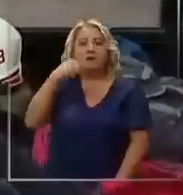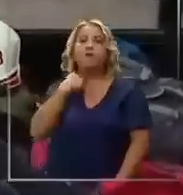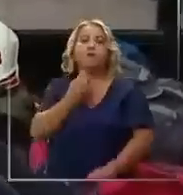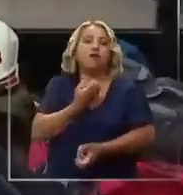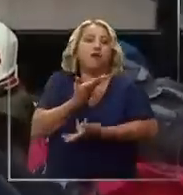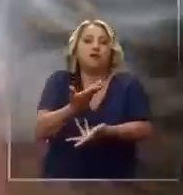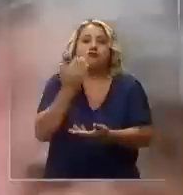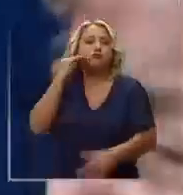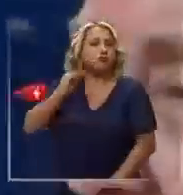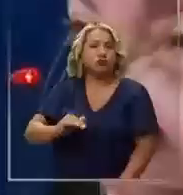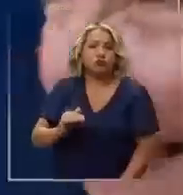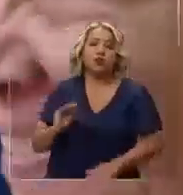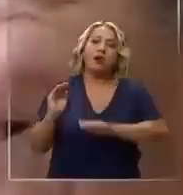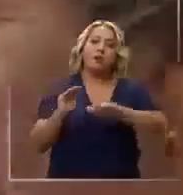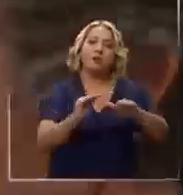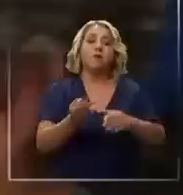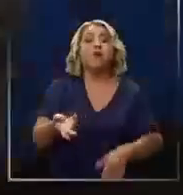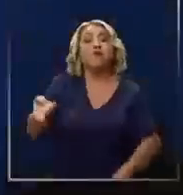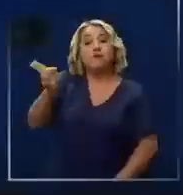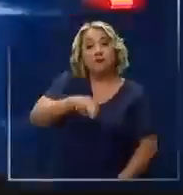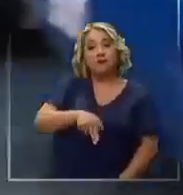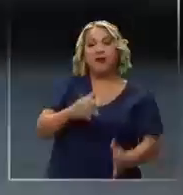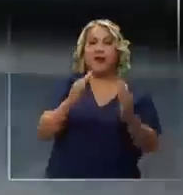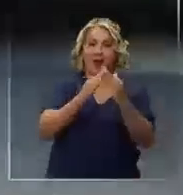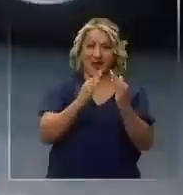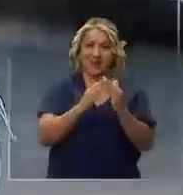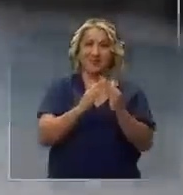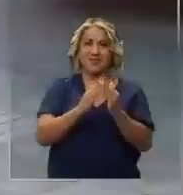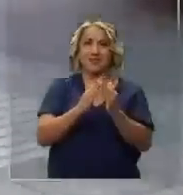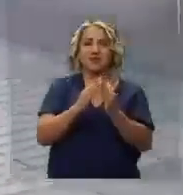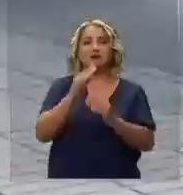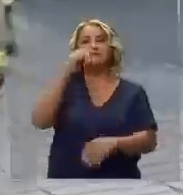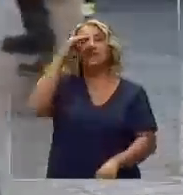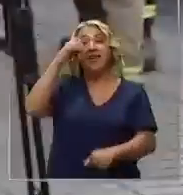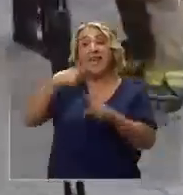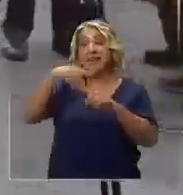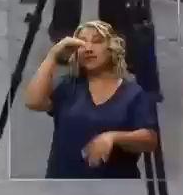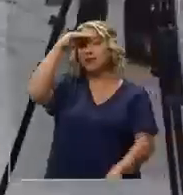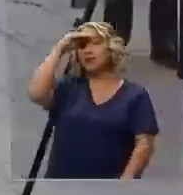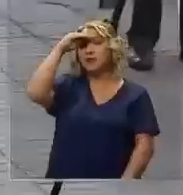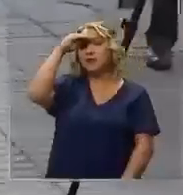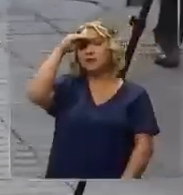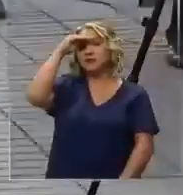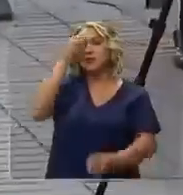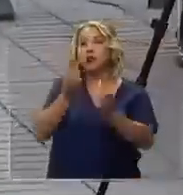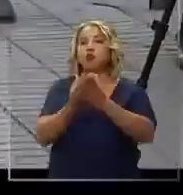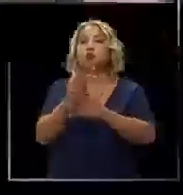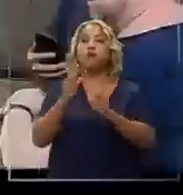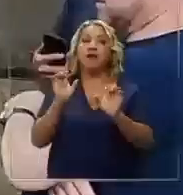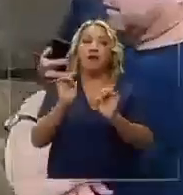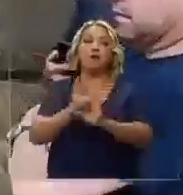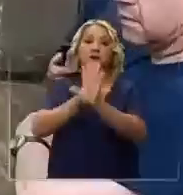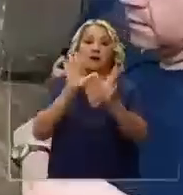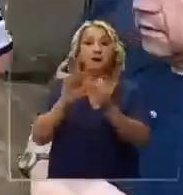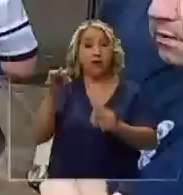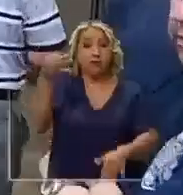que era chiquitita. Hoy vuelven a sus casas, preservando la experiencia y aprendiendo para nuevas emergencias.